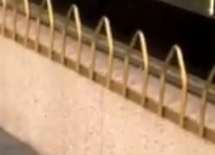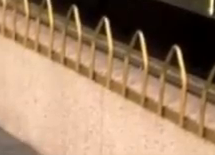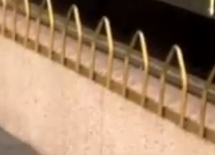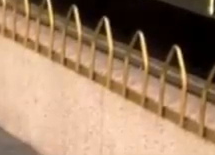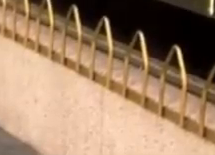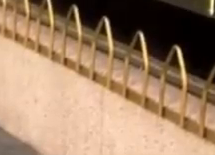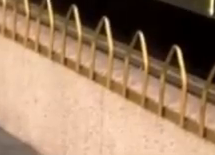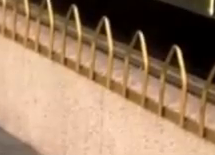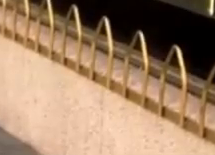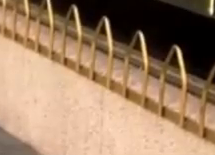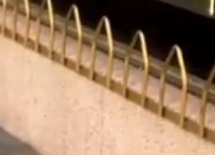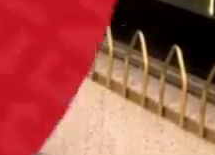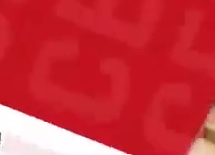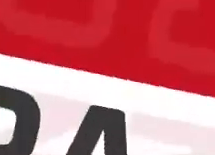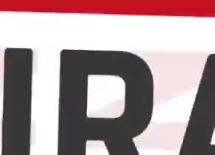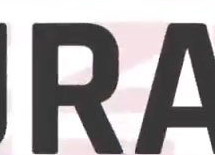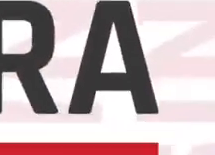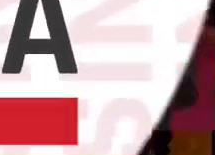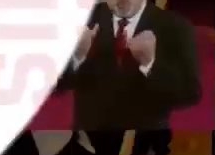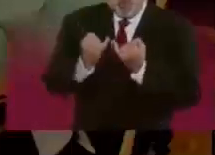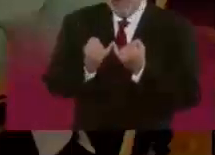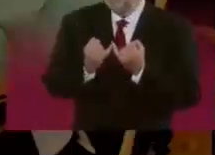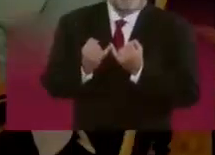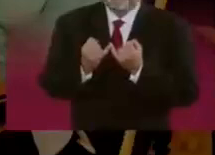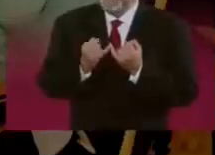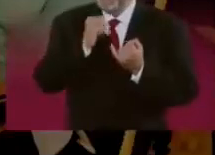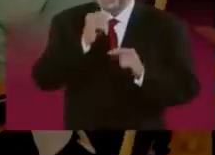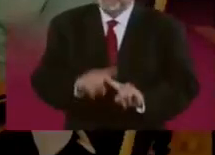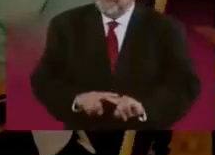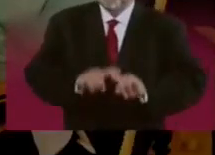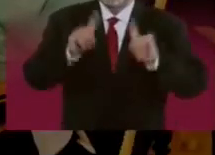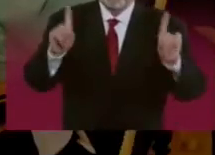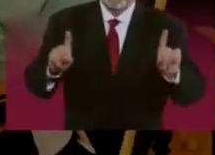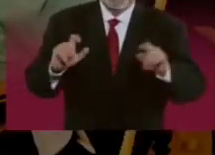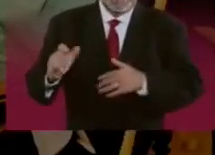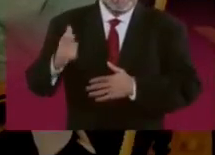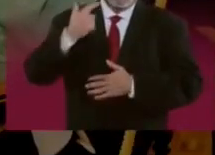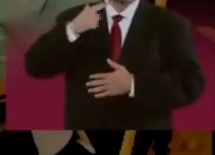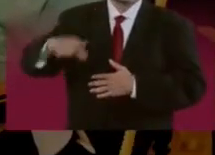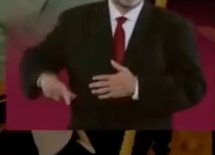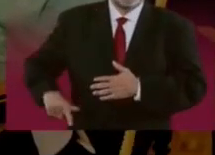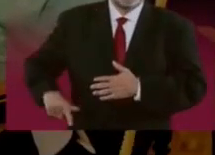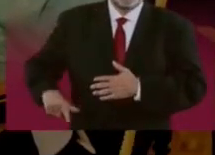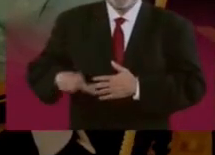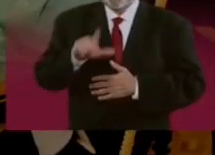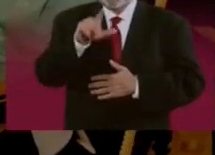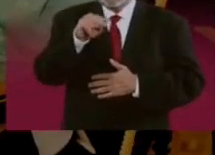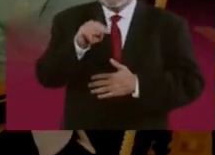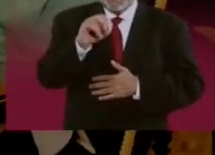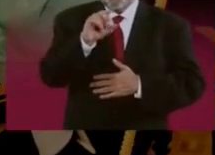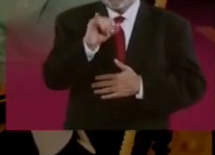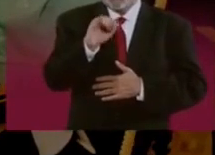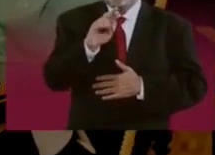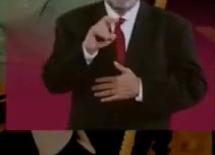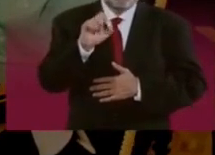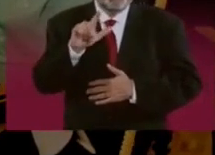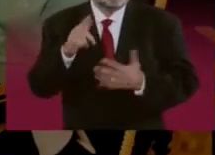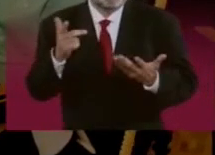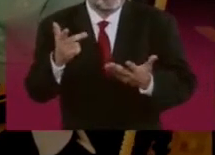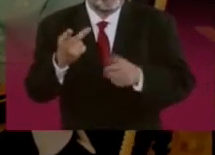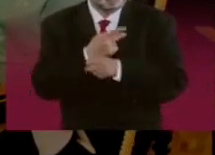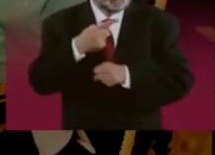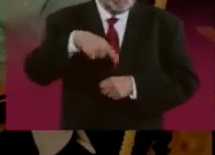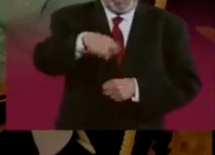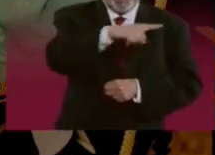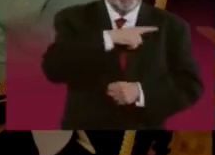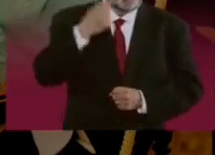veneno. Vea y escuche. No somos iguales. Durante los gobiernos neoliberales, las pensiones